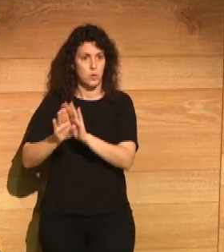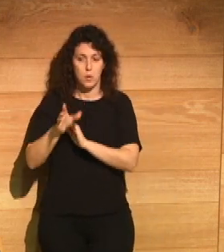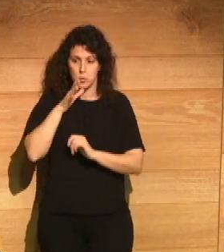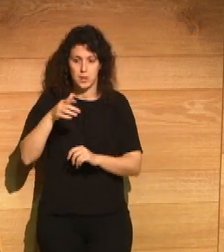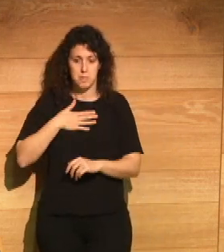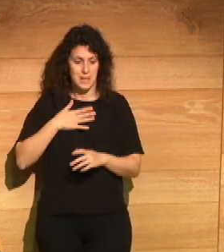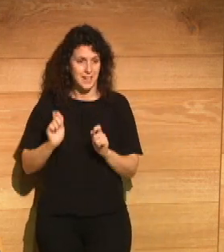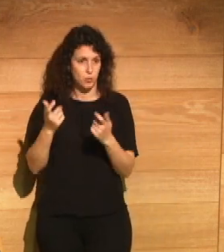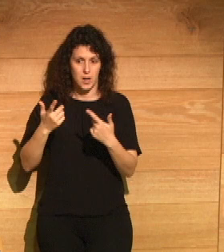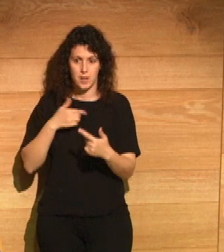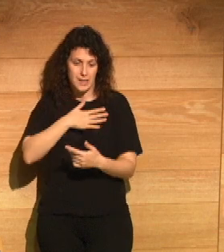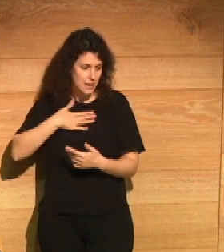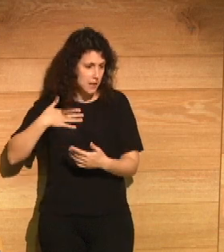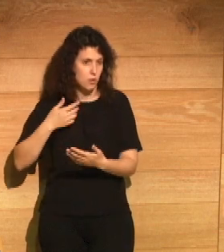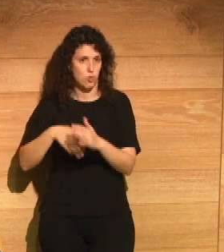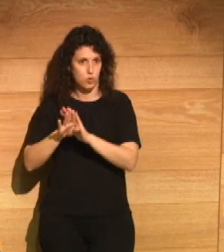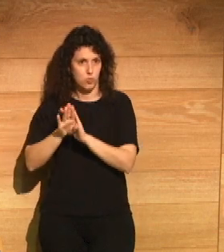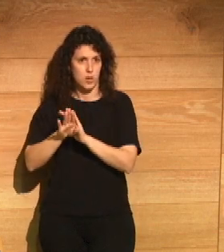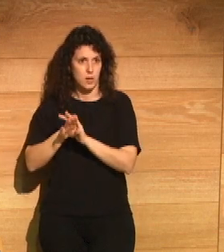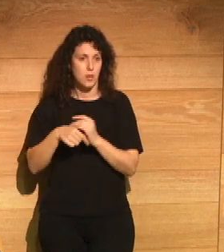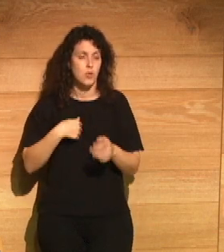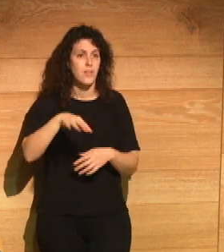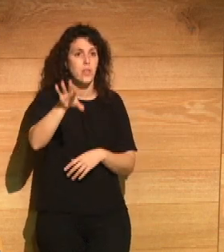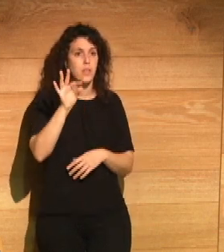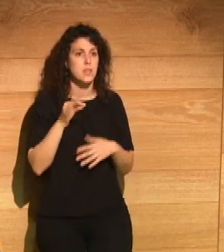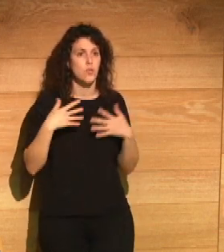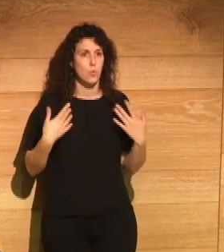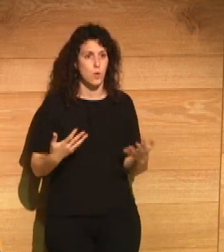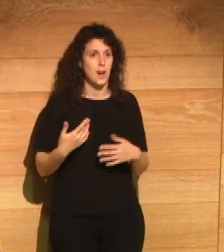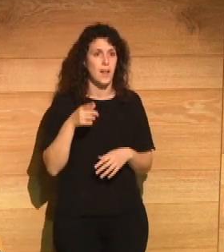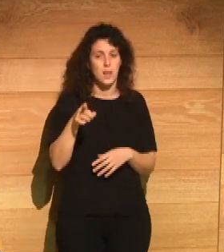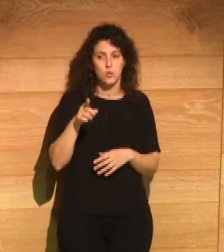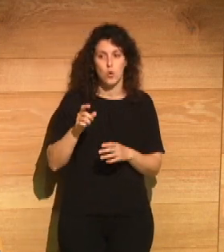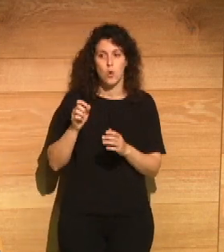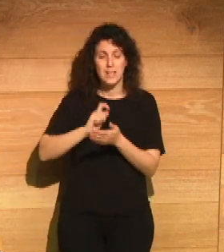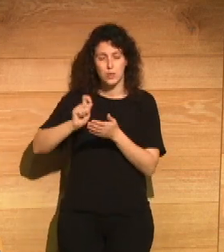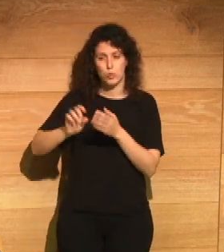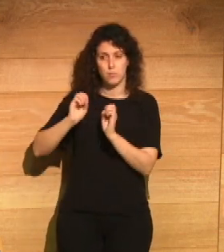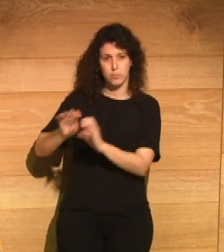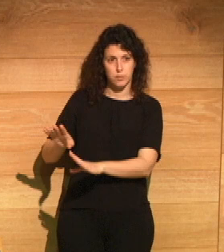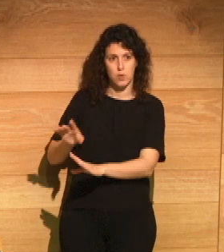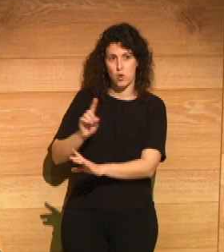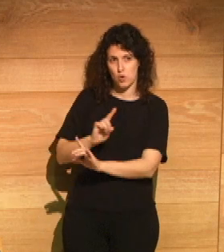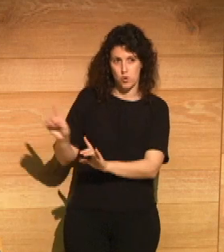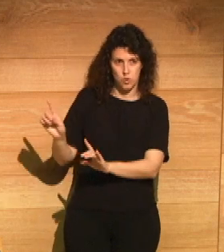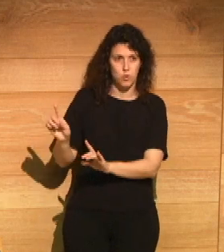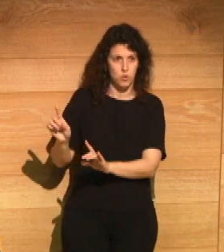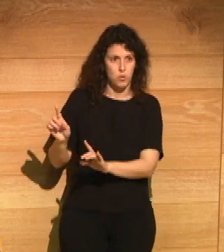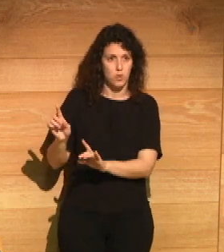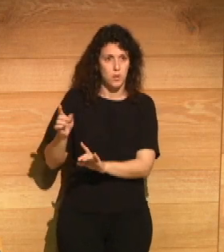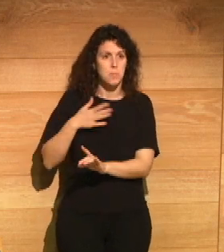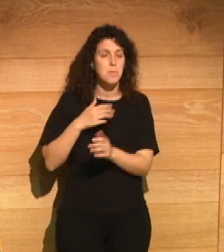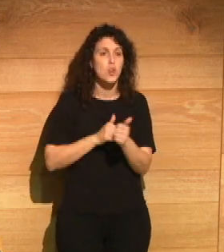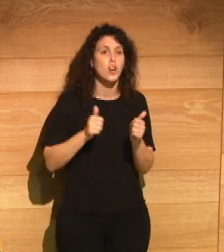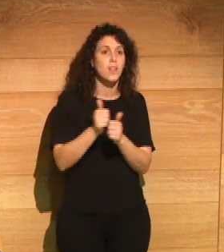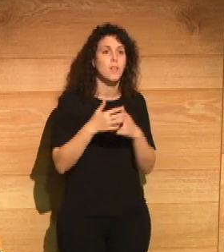en mi naturaleza. Entonces decidí que eso no lo iba a dejar como meterse tanto, que mi prioridad iba a